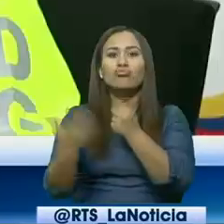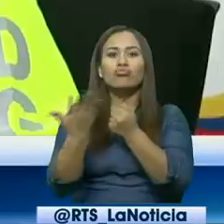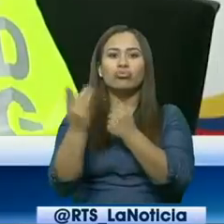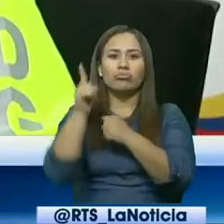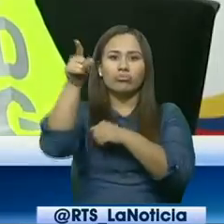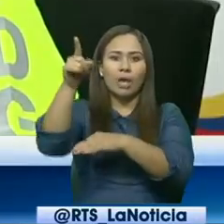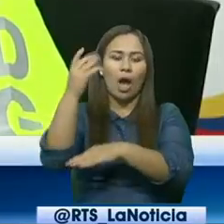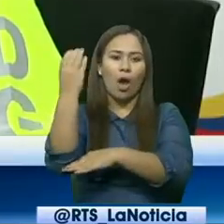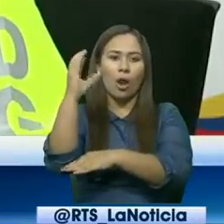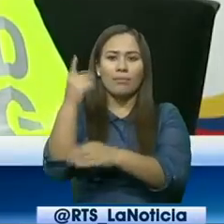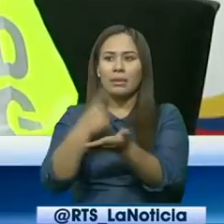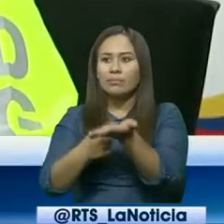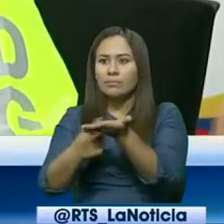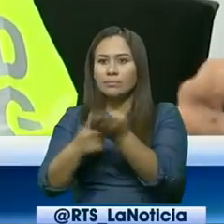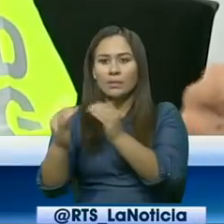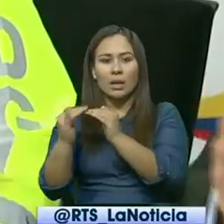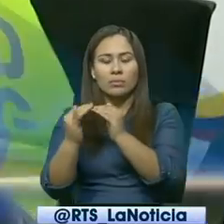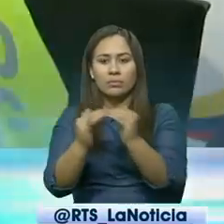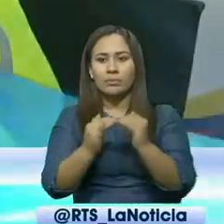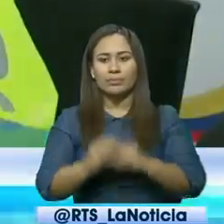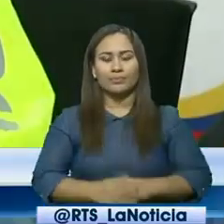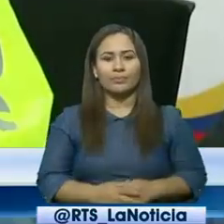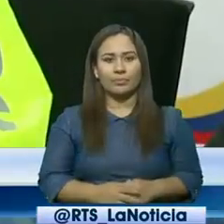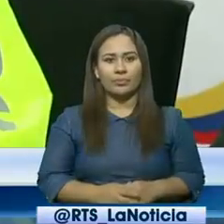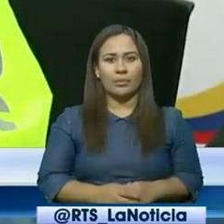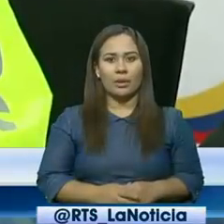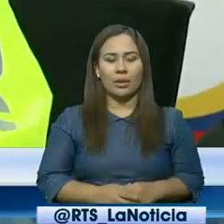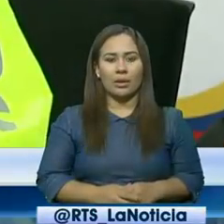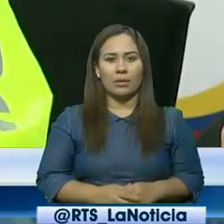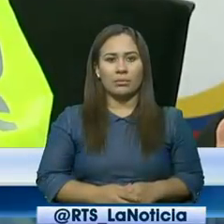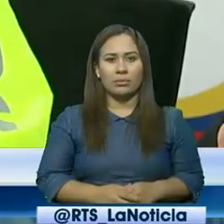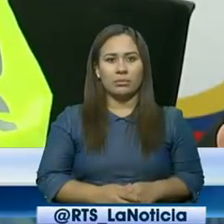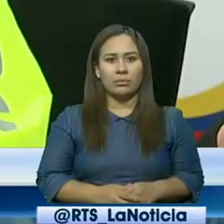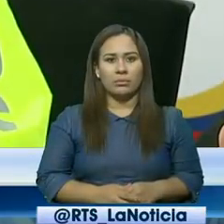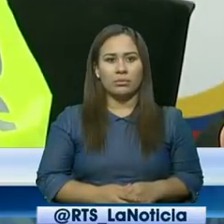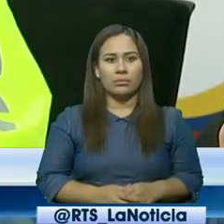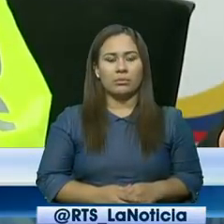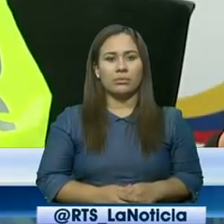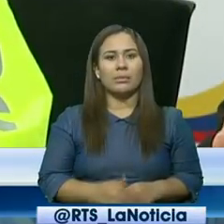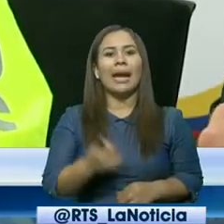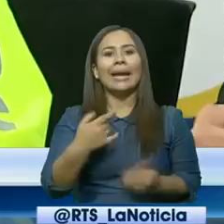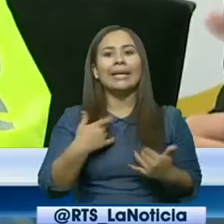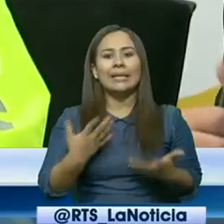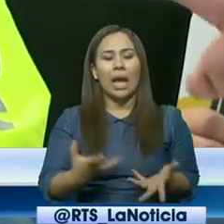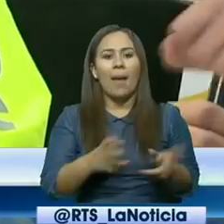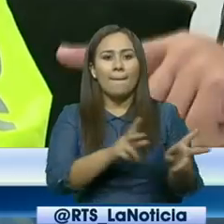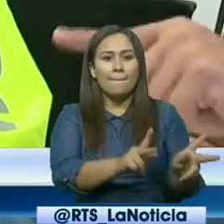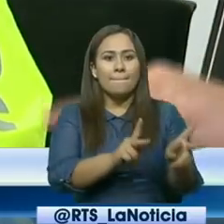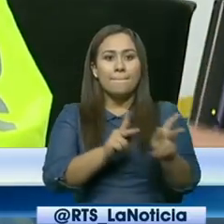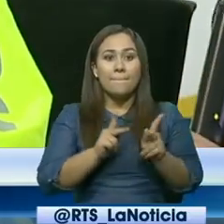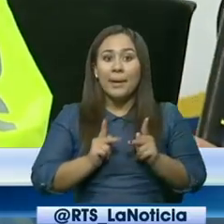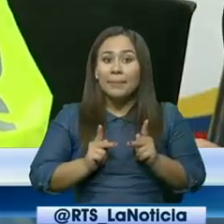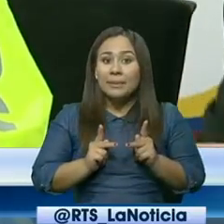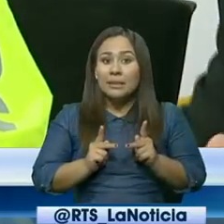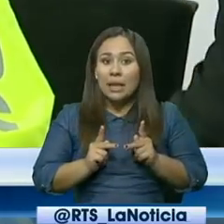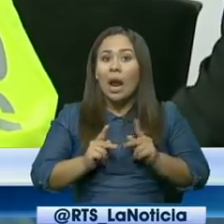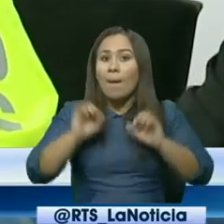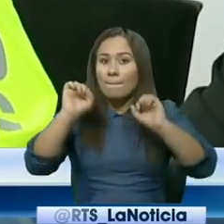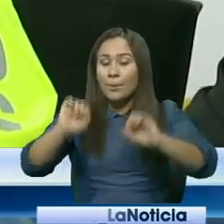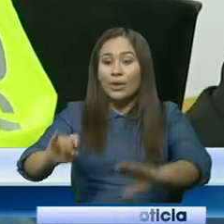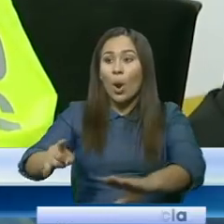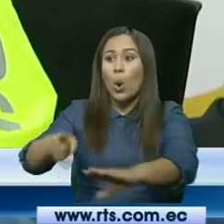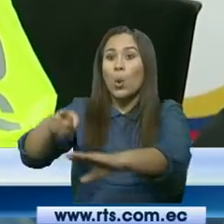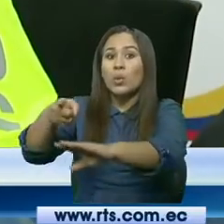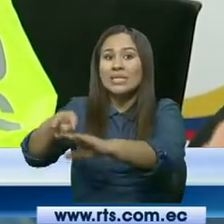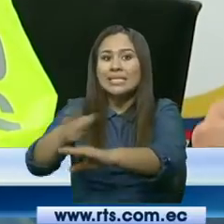ahora en este cruce o en este flujo de información que permita los que los procesos de judicialización por eso viaja la